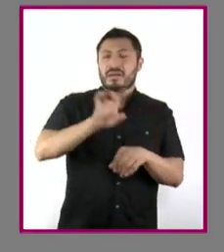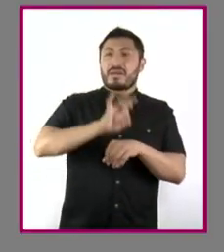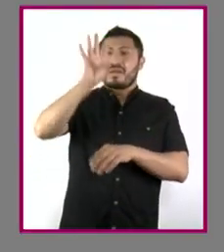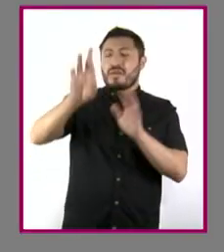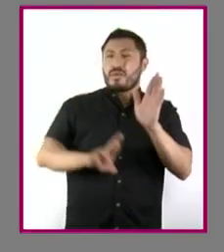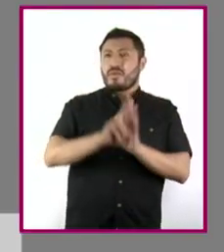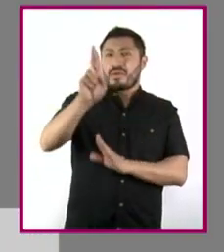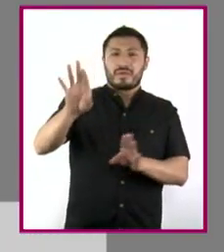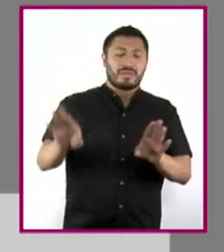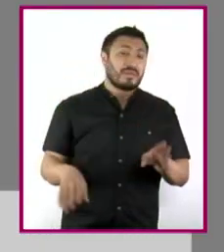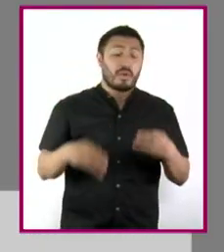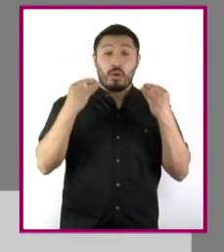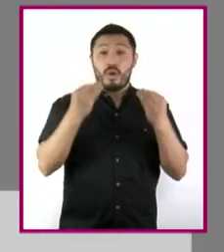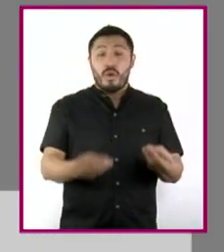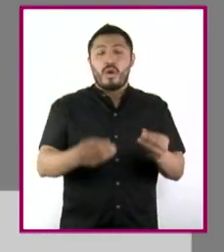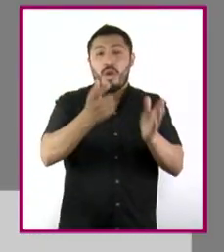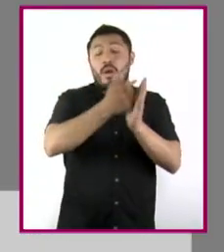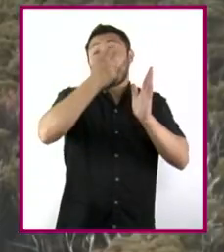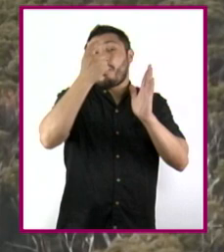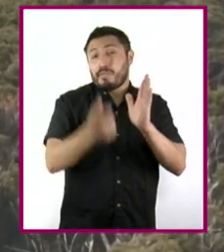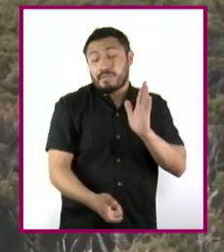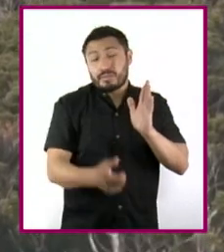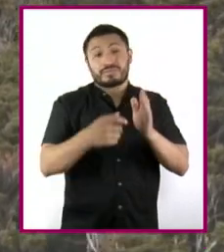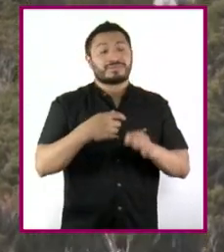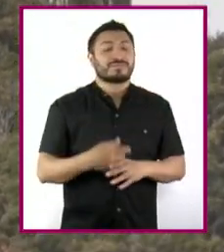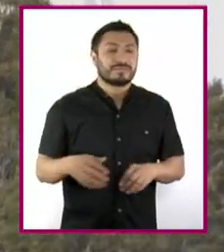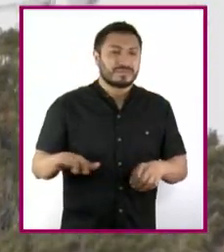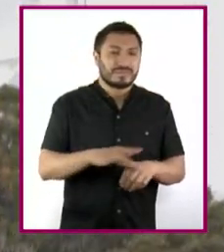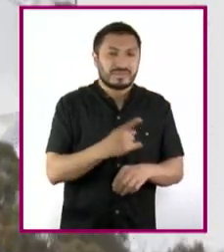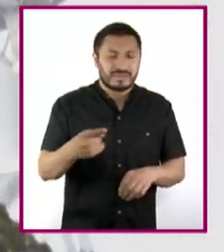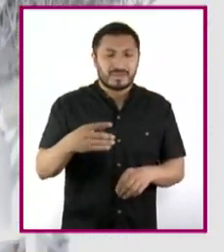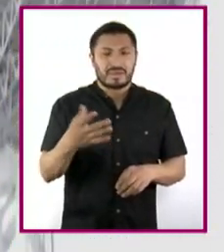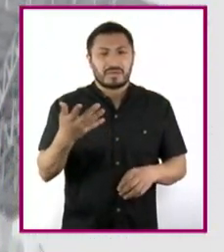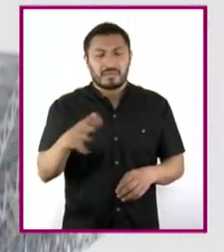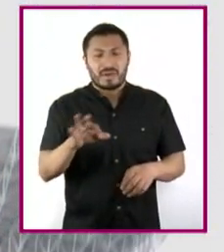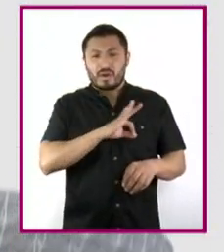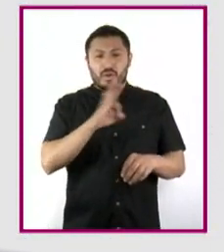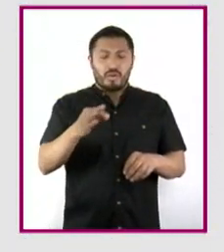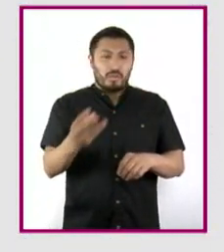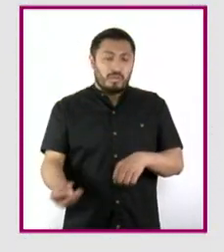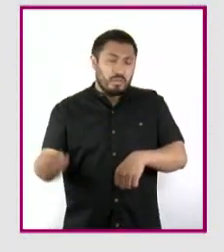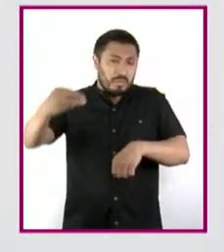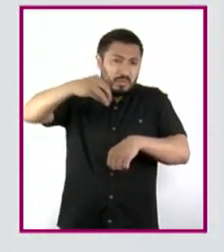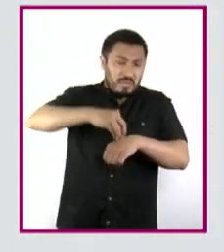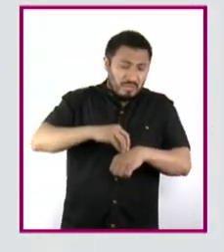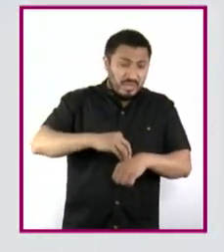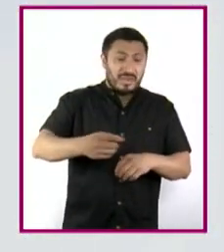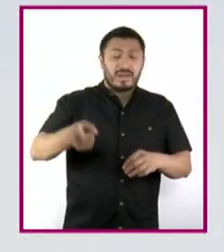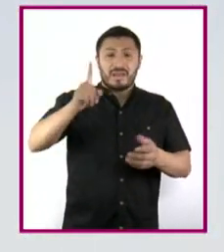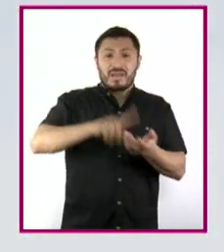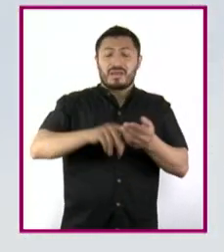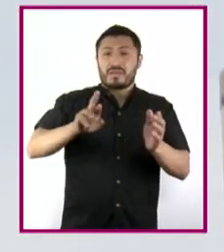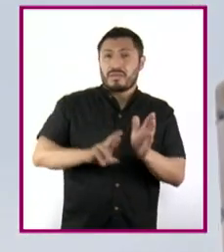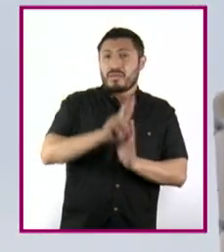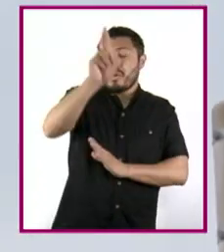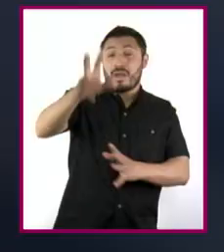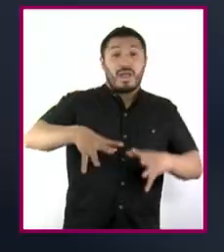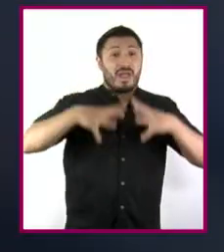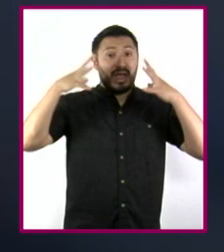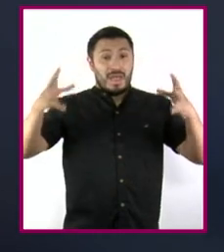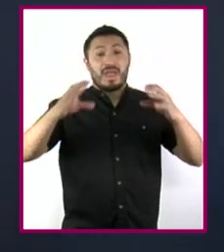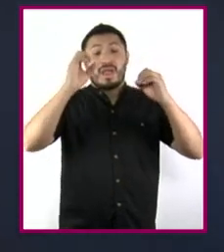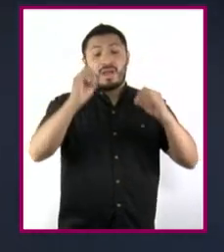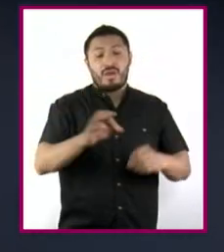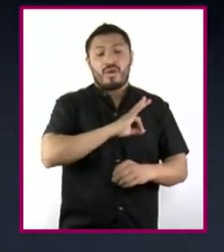son significativamente más bajos, ya que pueden ir como carga secundaria en el lanzamiento de un satélite grande, o